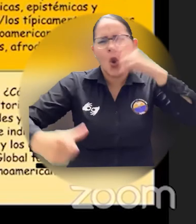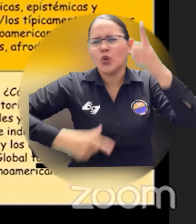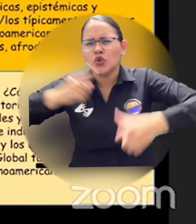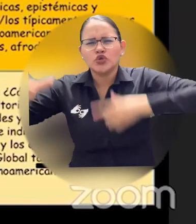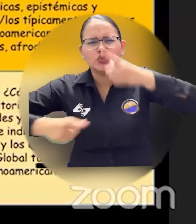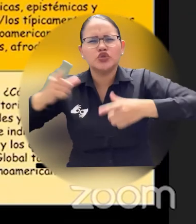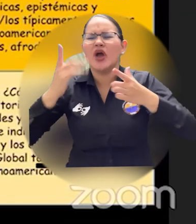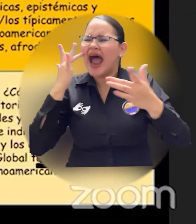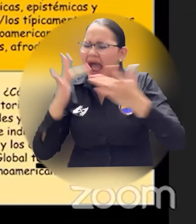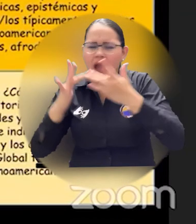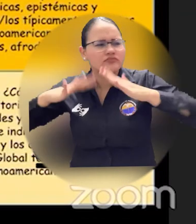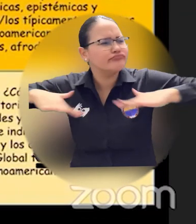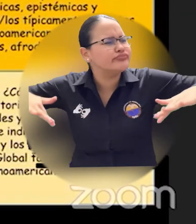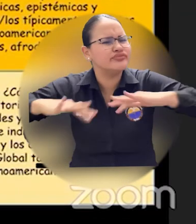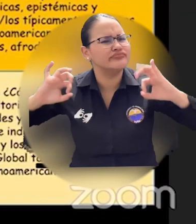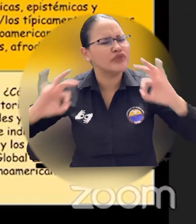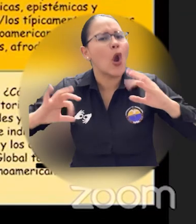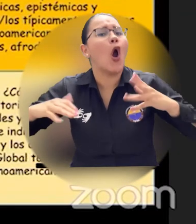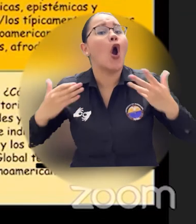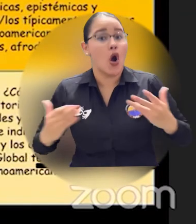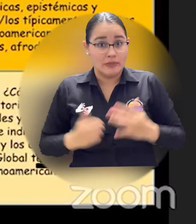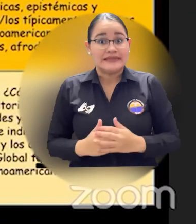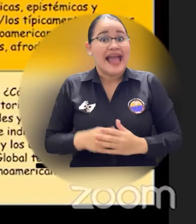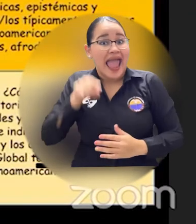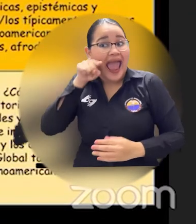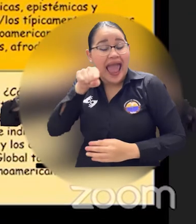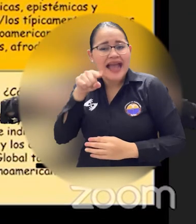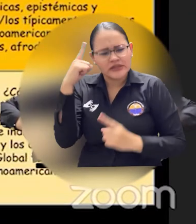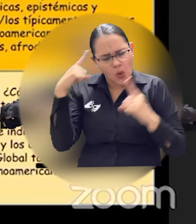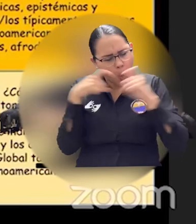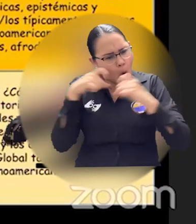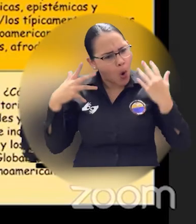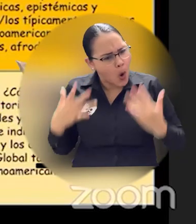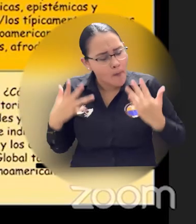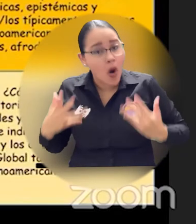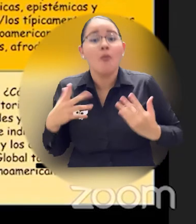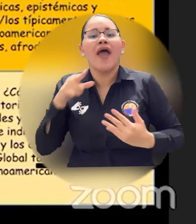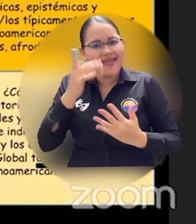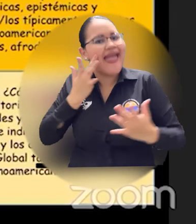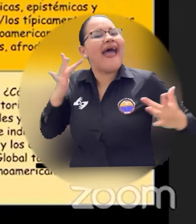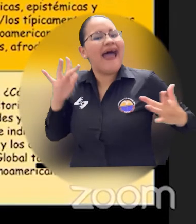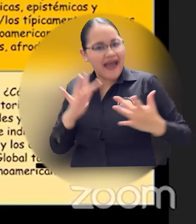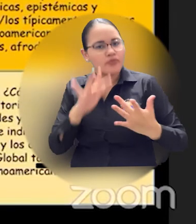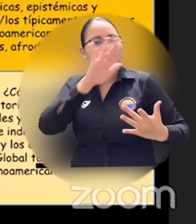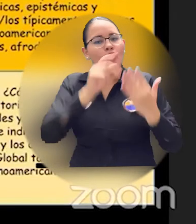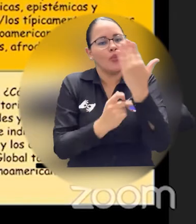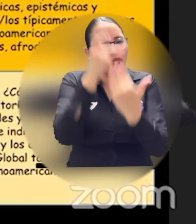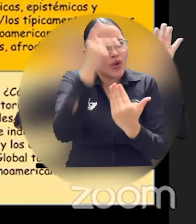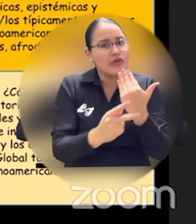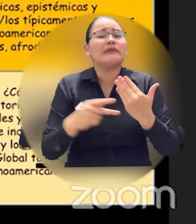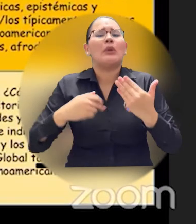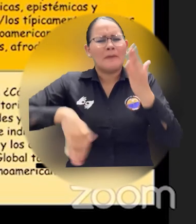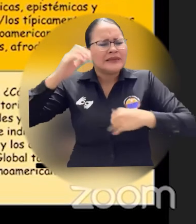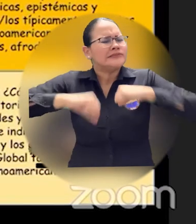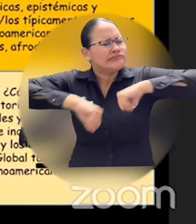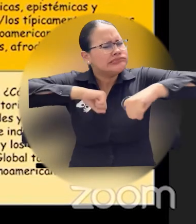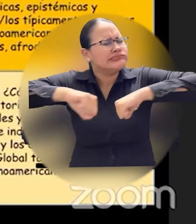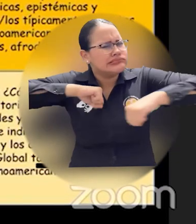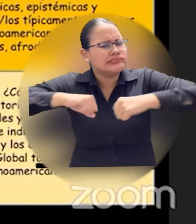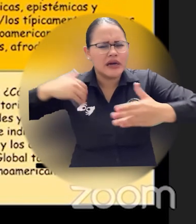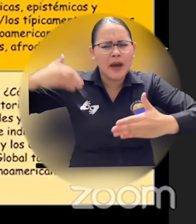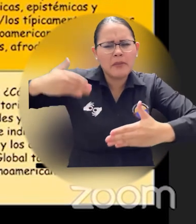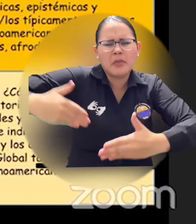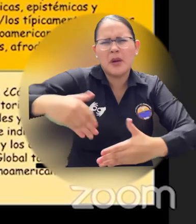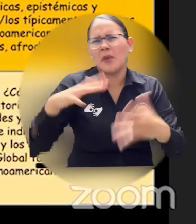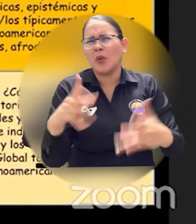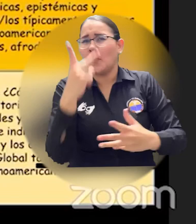sus territorios? Esas preguntas que han orientado nuestro proyecto en Quito a lo largo de 20 años son